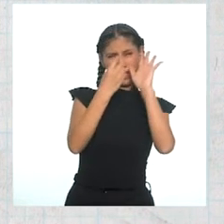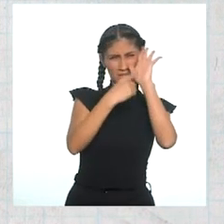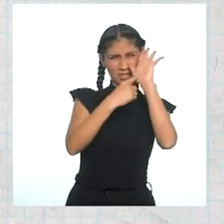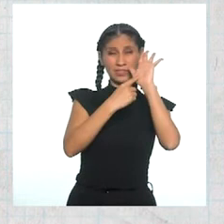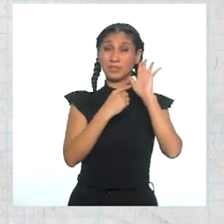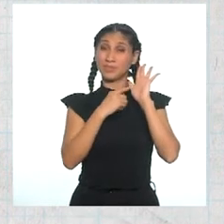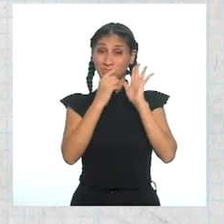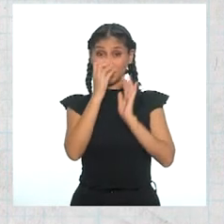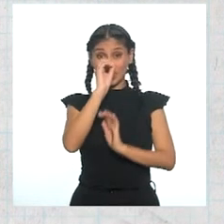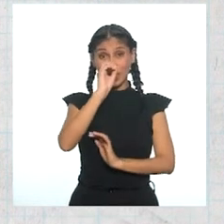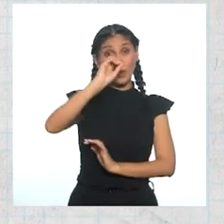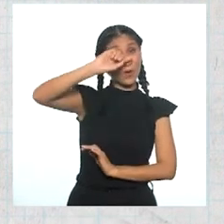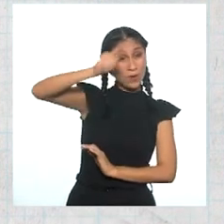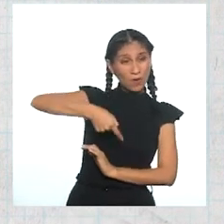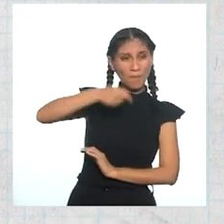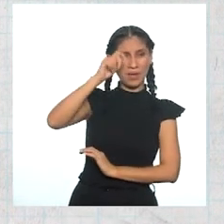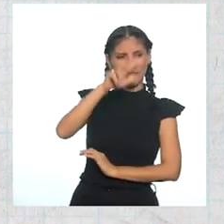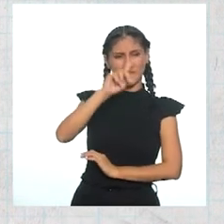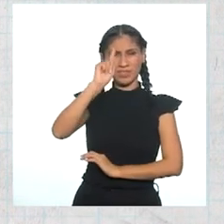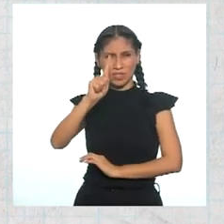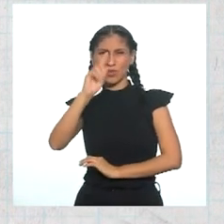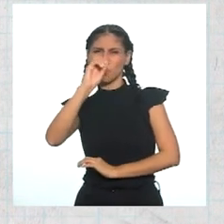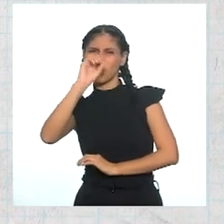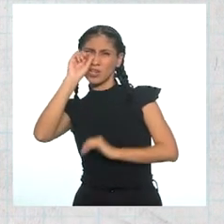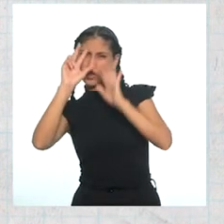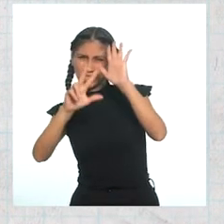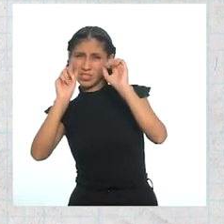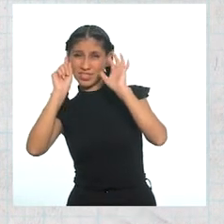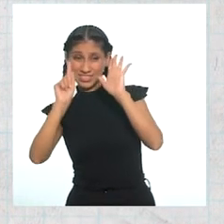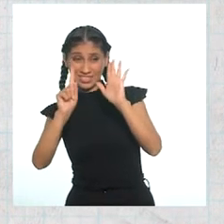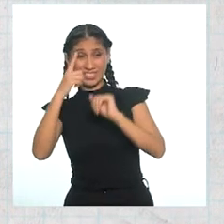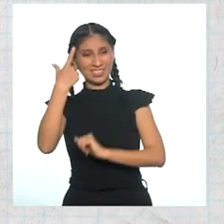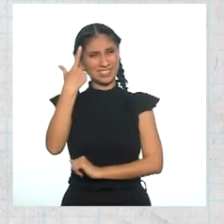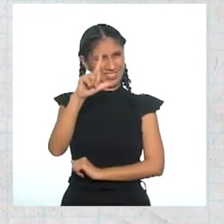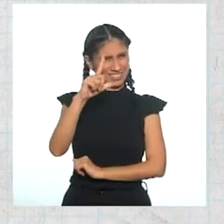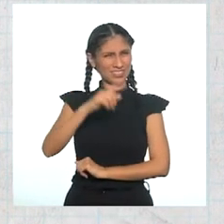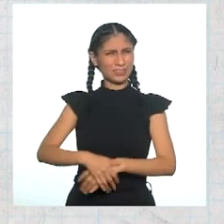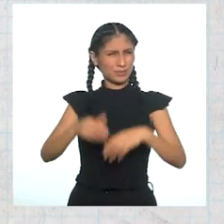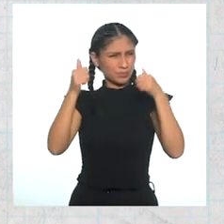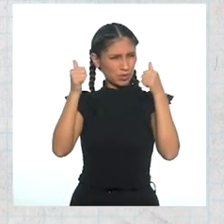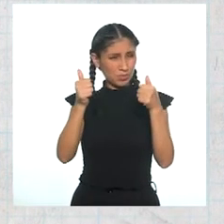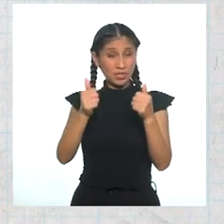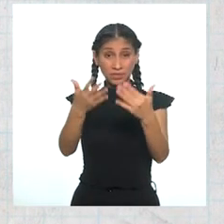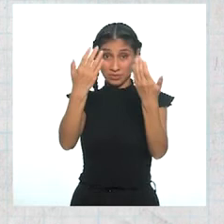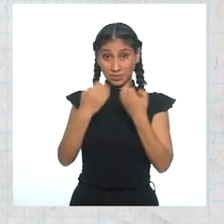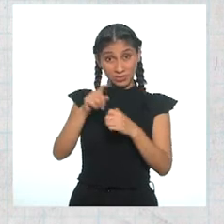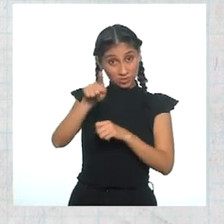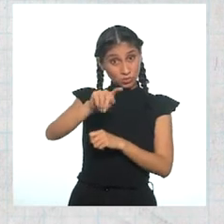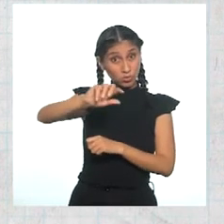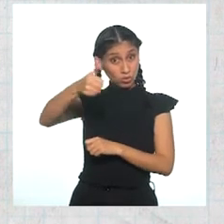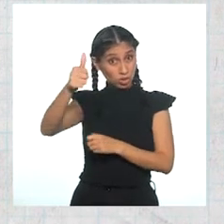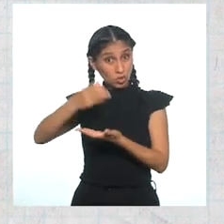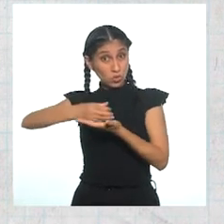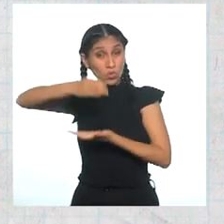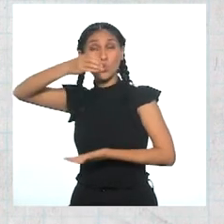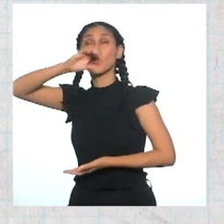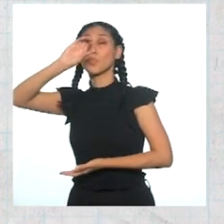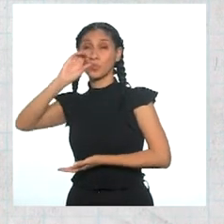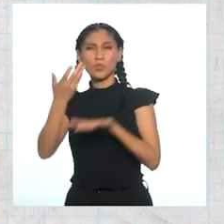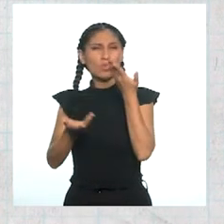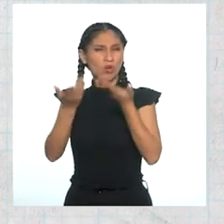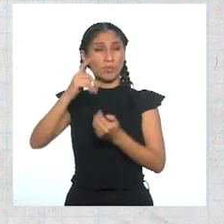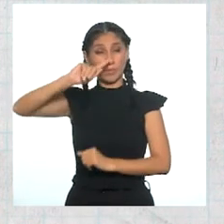0,31086 litros, por la equivalencia que hay entre decímetros cúbicos y litros. Bien. ¿Quieres intentarlo con el tomatodo?